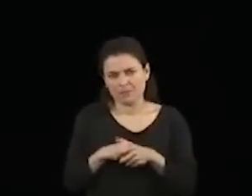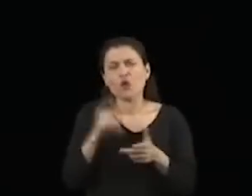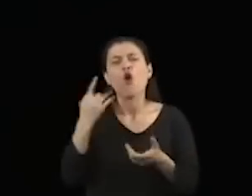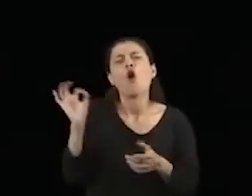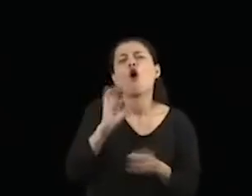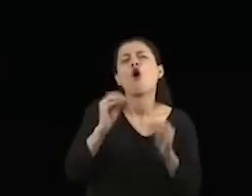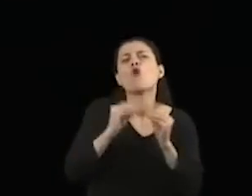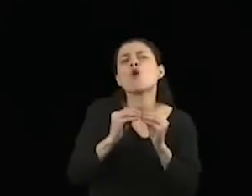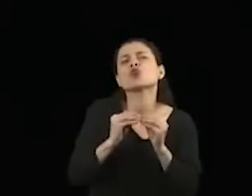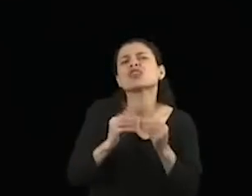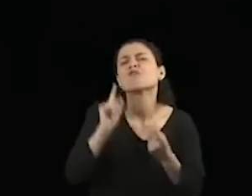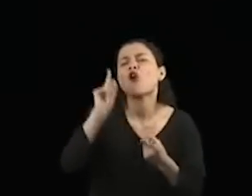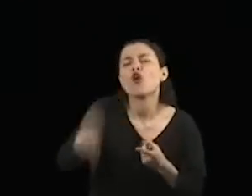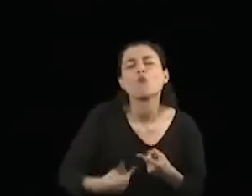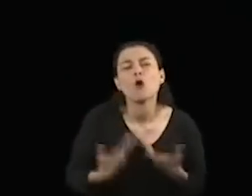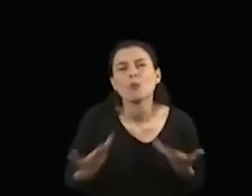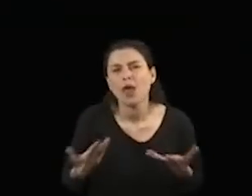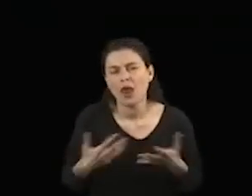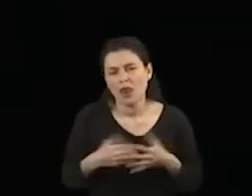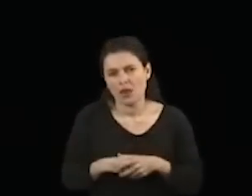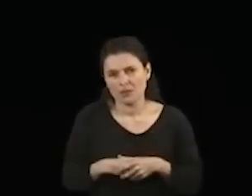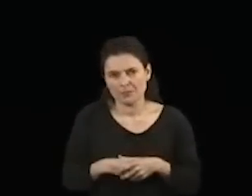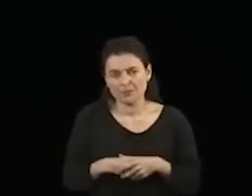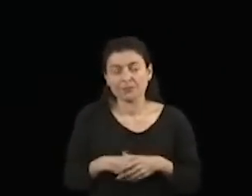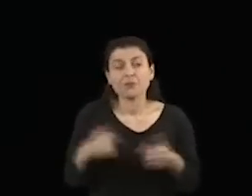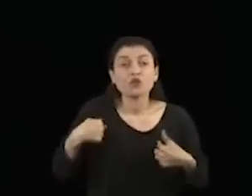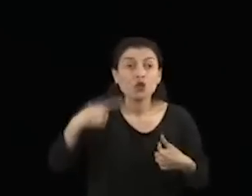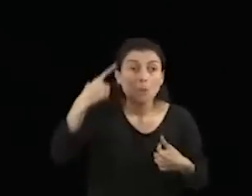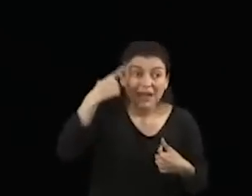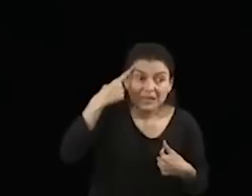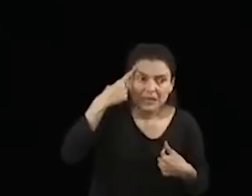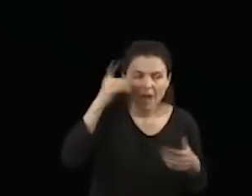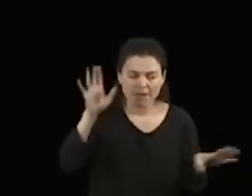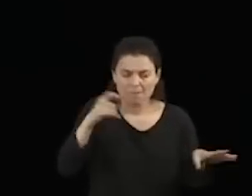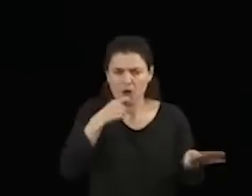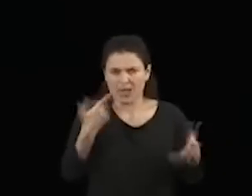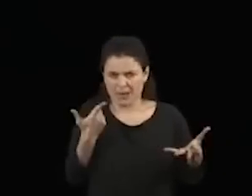mi hipótesis era que se genera la asistencia,